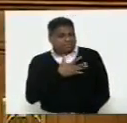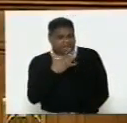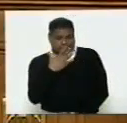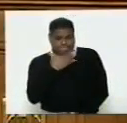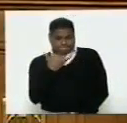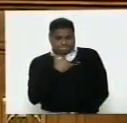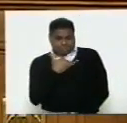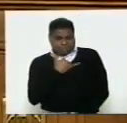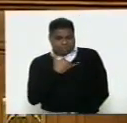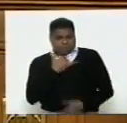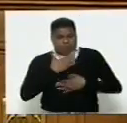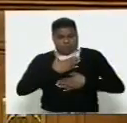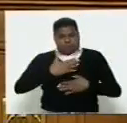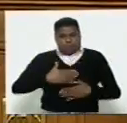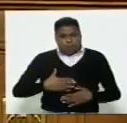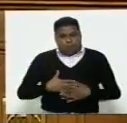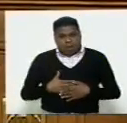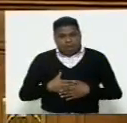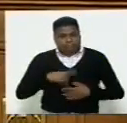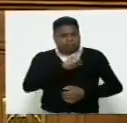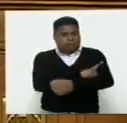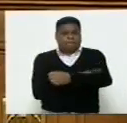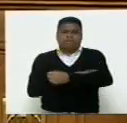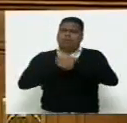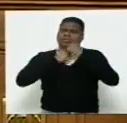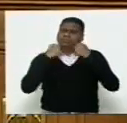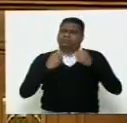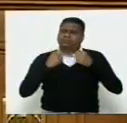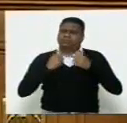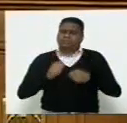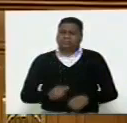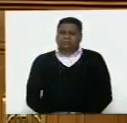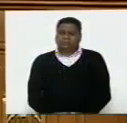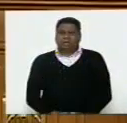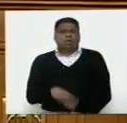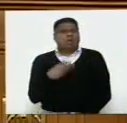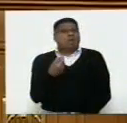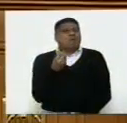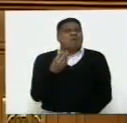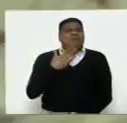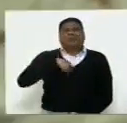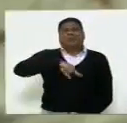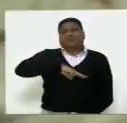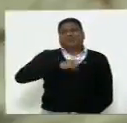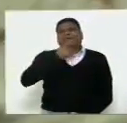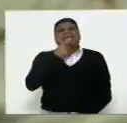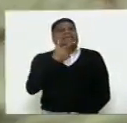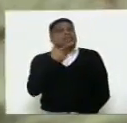en su ser, lo poderosa que somos y cómo podemos hacer buen uso de ese poder.